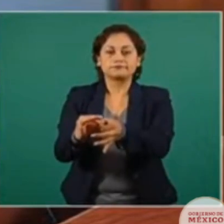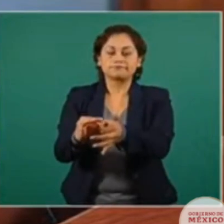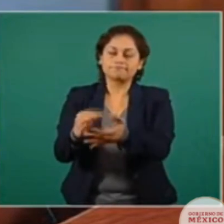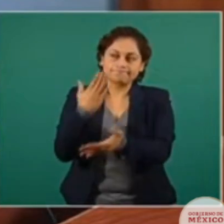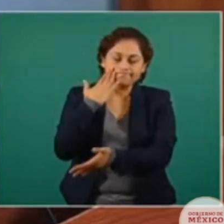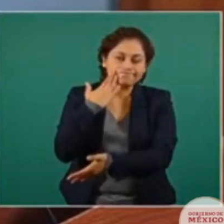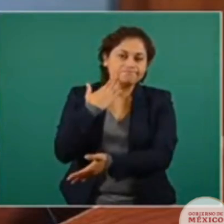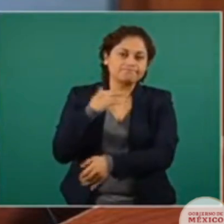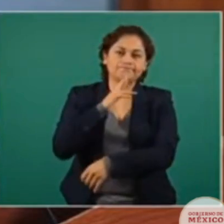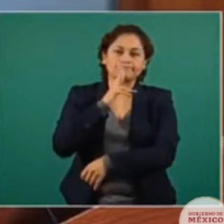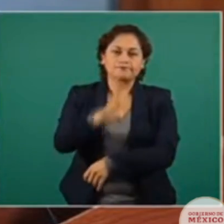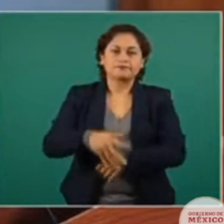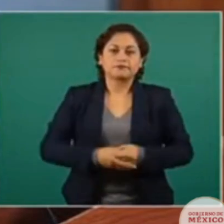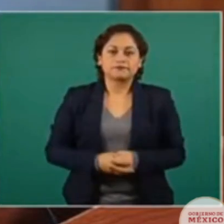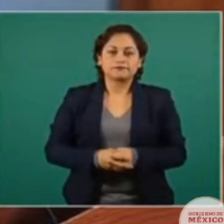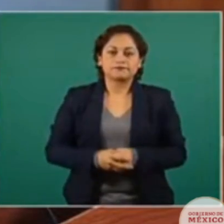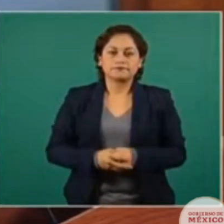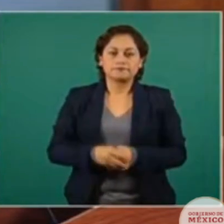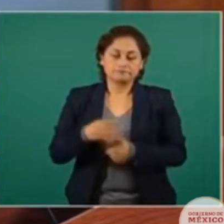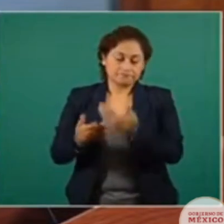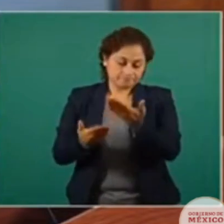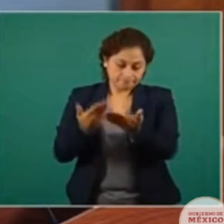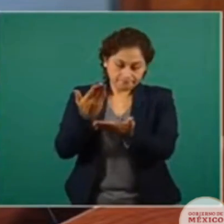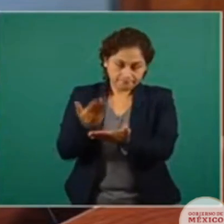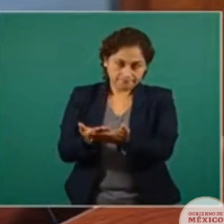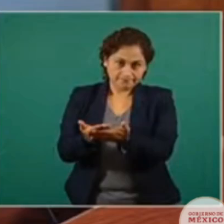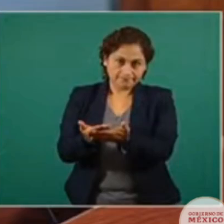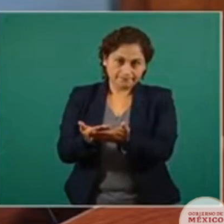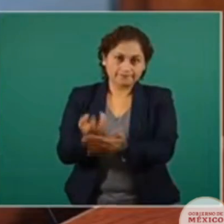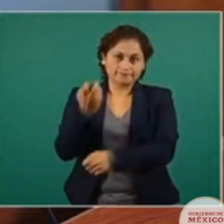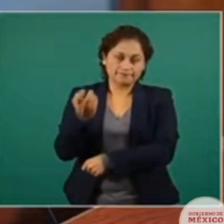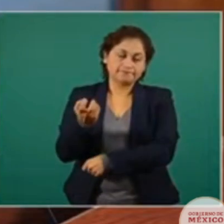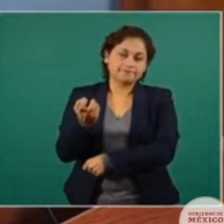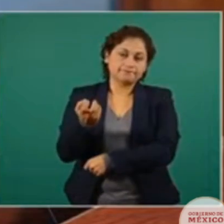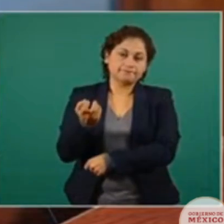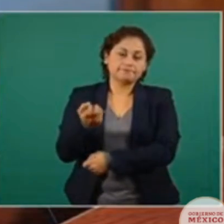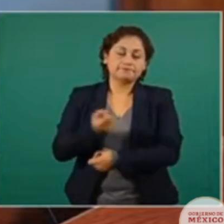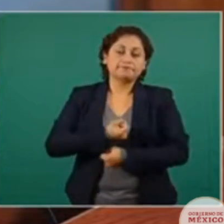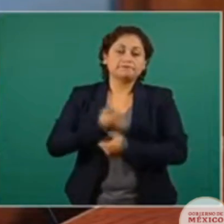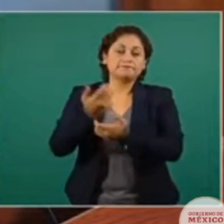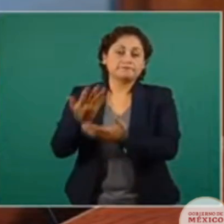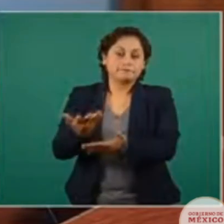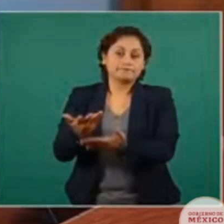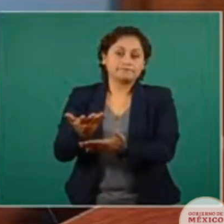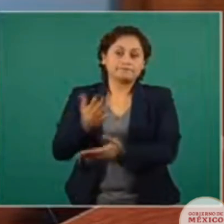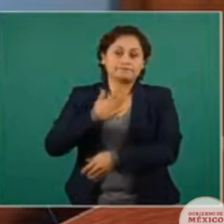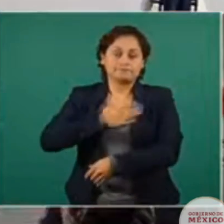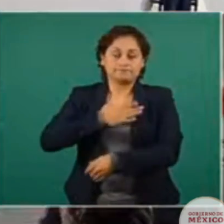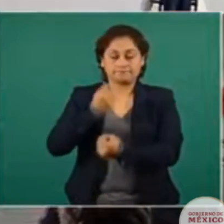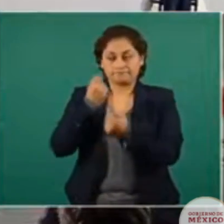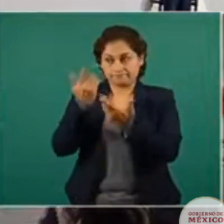fraterna. Reciba Su Majestad las expresiones de mi más distinguida